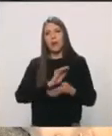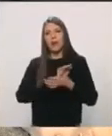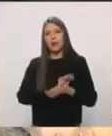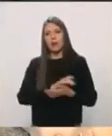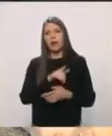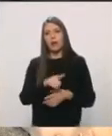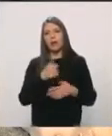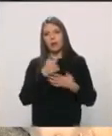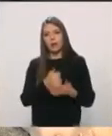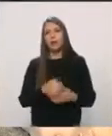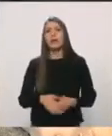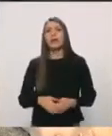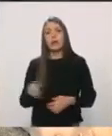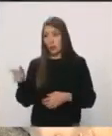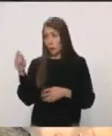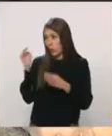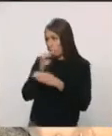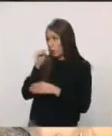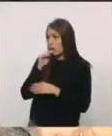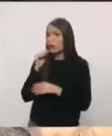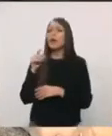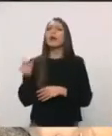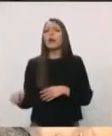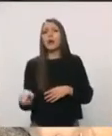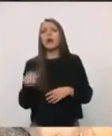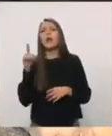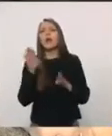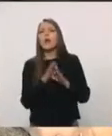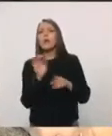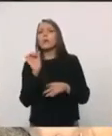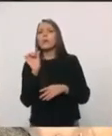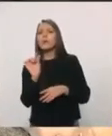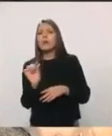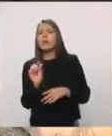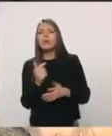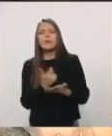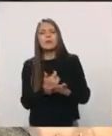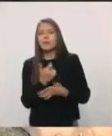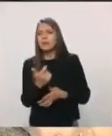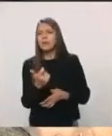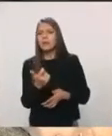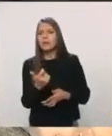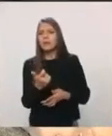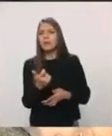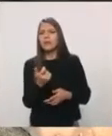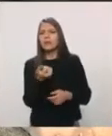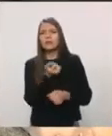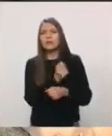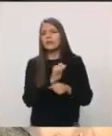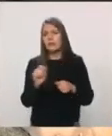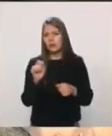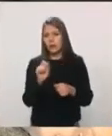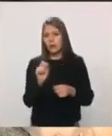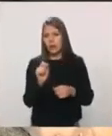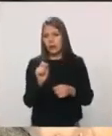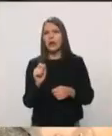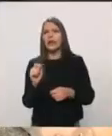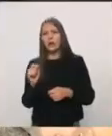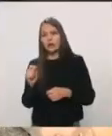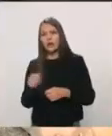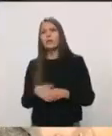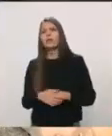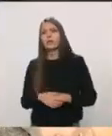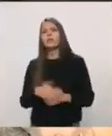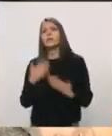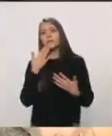cuota de recuperación que ahorita justo en apoyo a todos estamos con una cuota nada más, pues, digamos, sencilla, ¿no? Para Simbólica. poder... Exactamente.